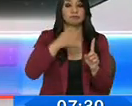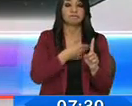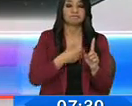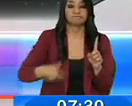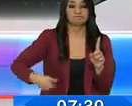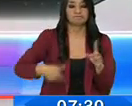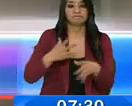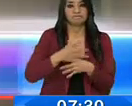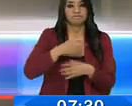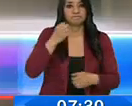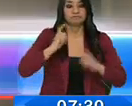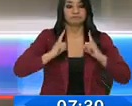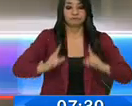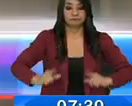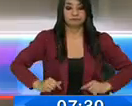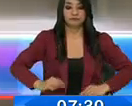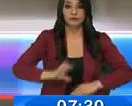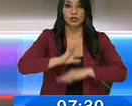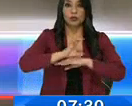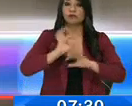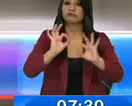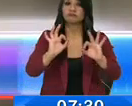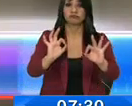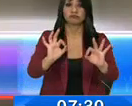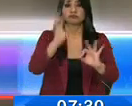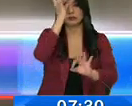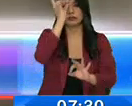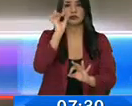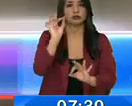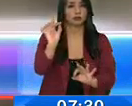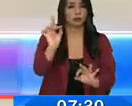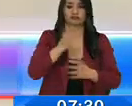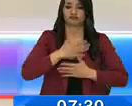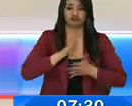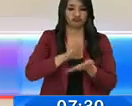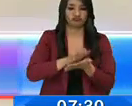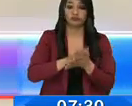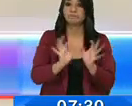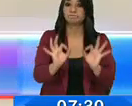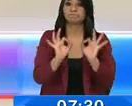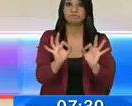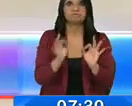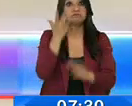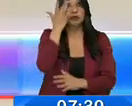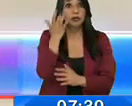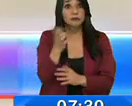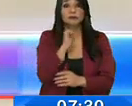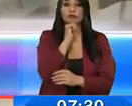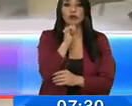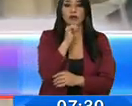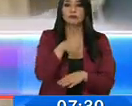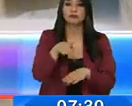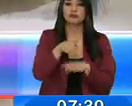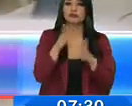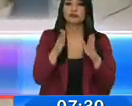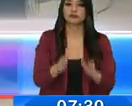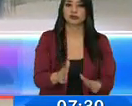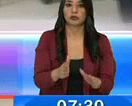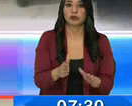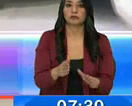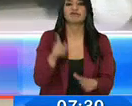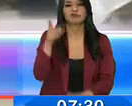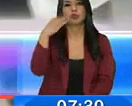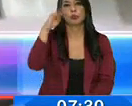Médica Ecuatoriana, ven con buenos ojos esta decisión. Entre las razones estaría la falta de profesionalismo de los